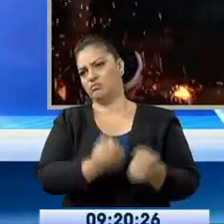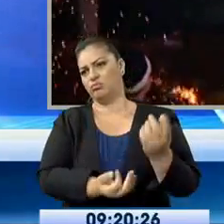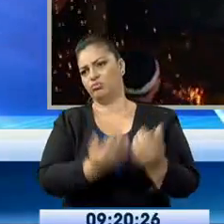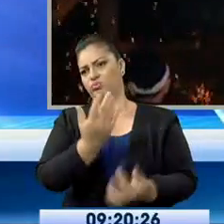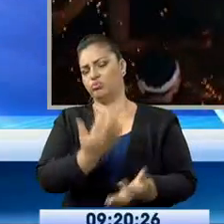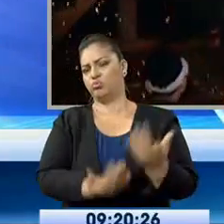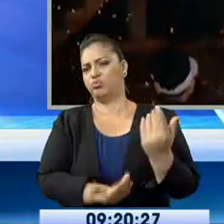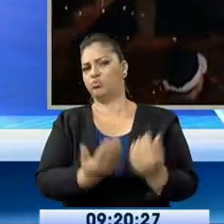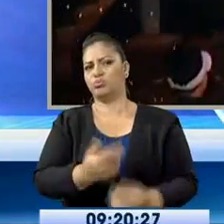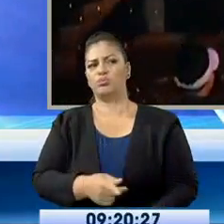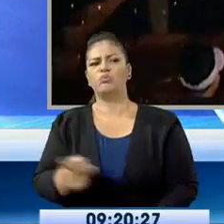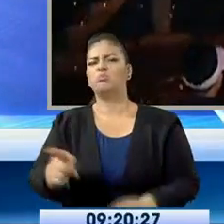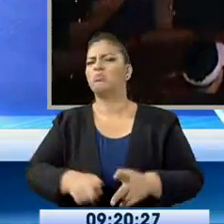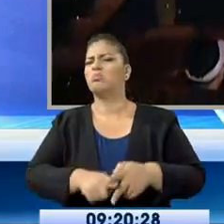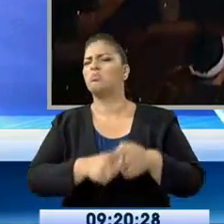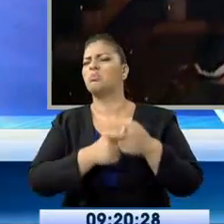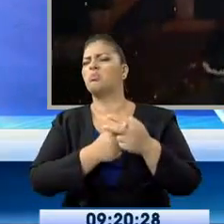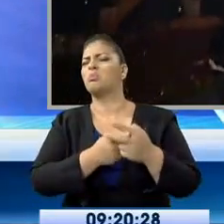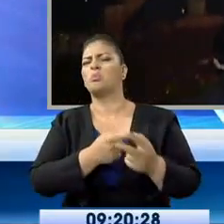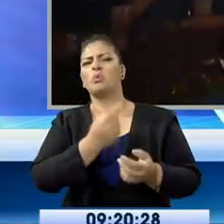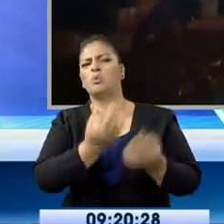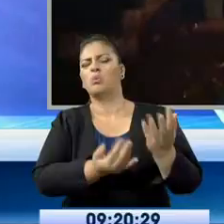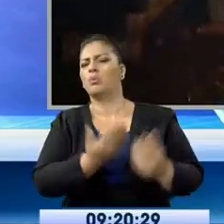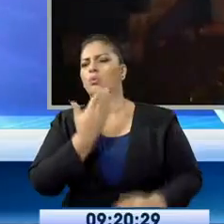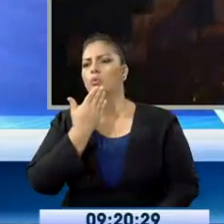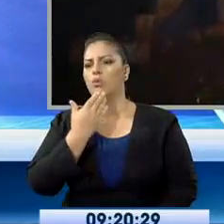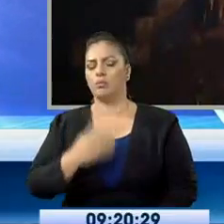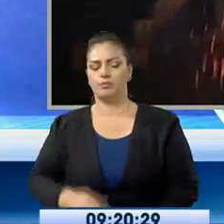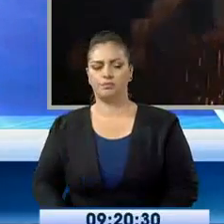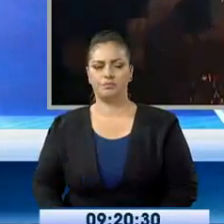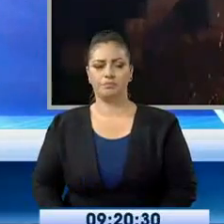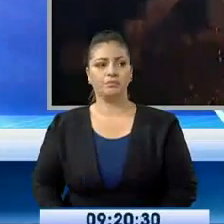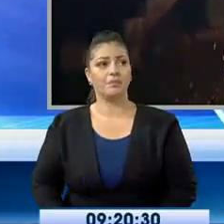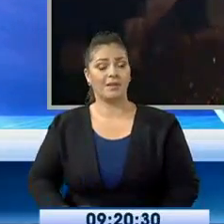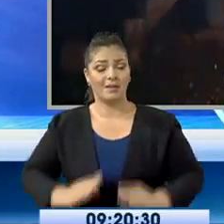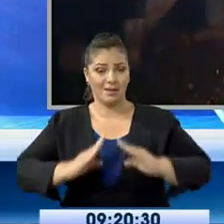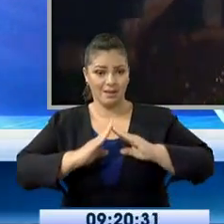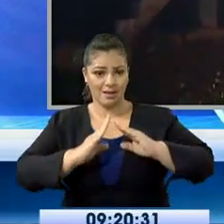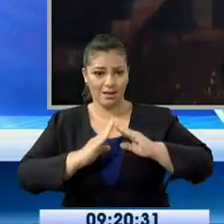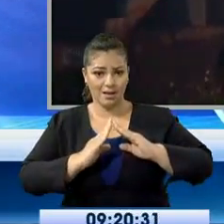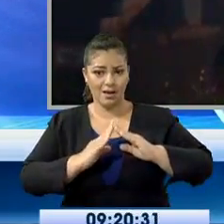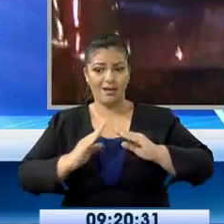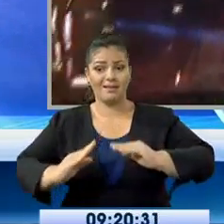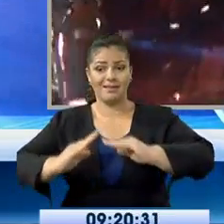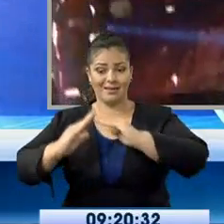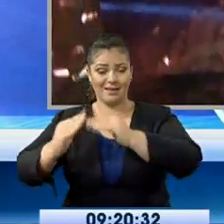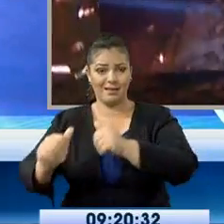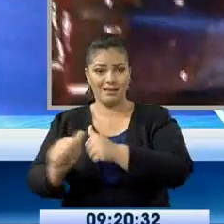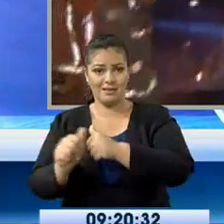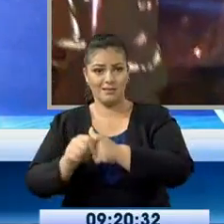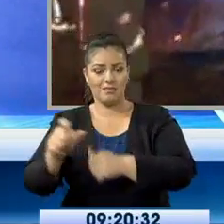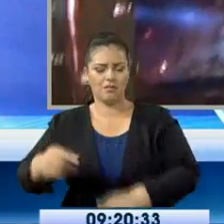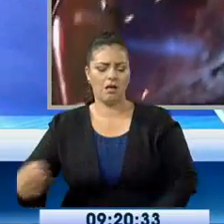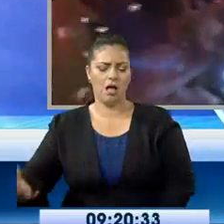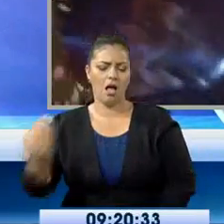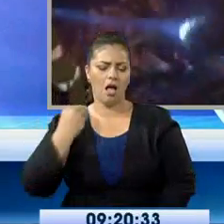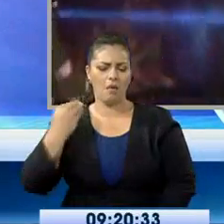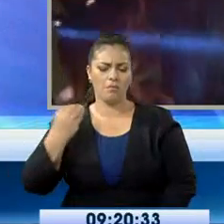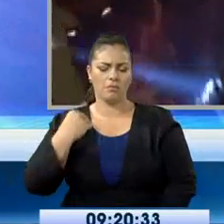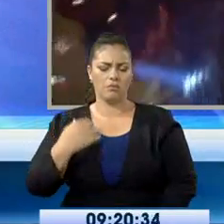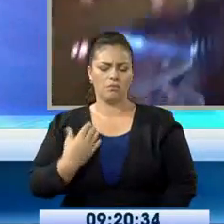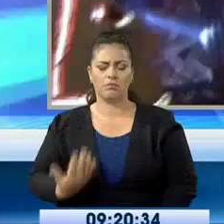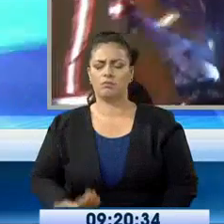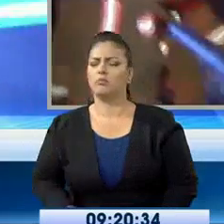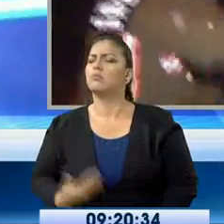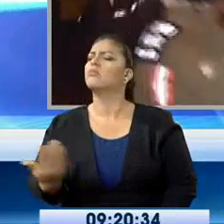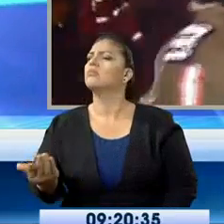dieron cuenta? ¿Cómo inició todo esto? Por los vecinos me llamaron y ahí yo salí. Yo justo me iba a acostar y cuando yo saqué mis hijos